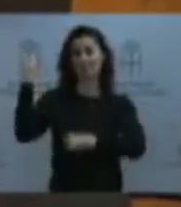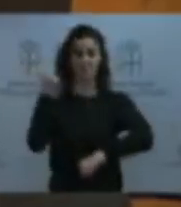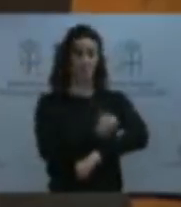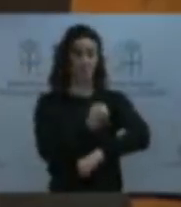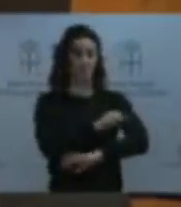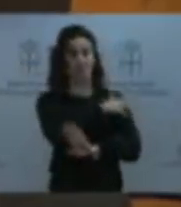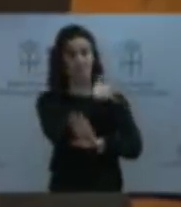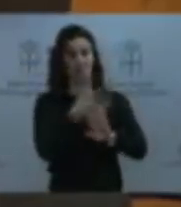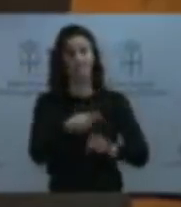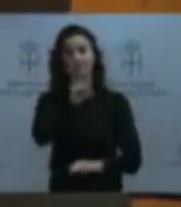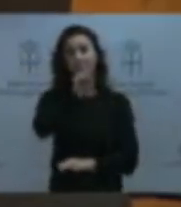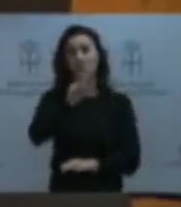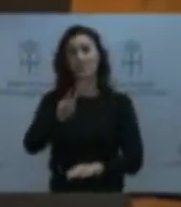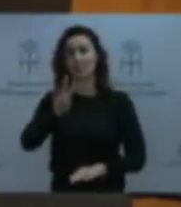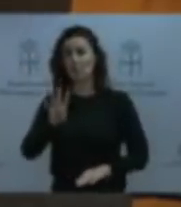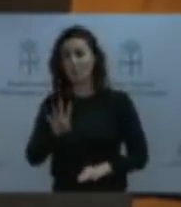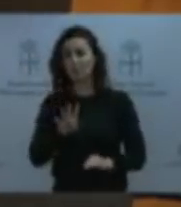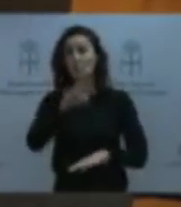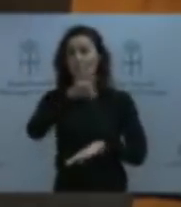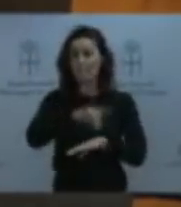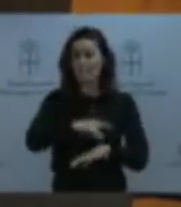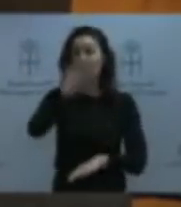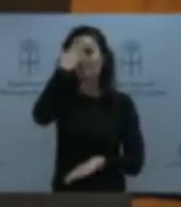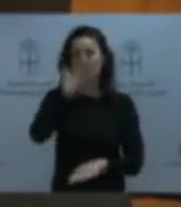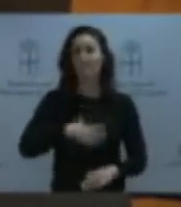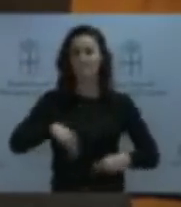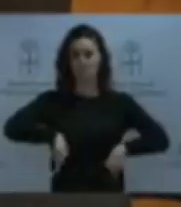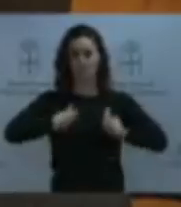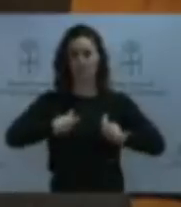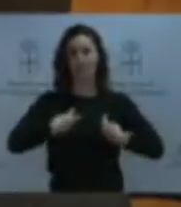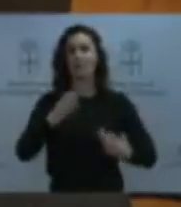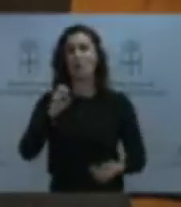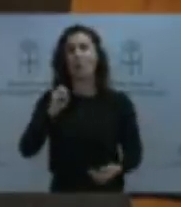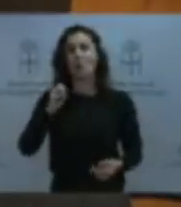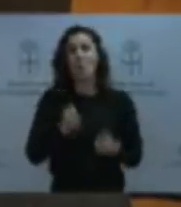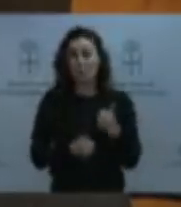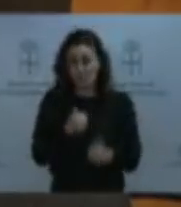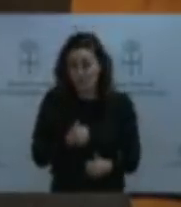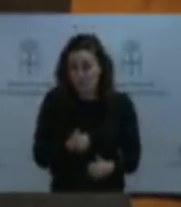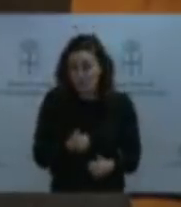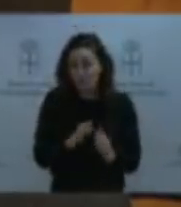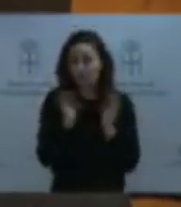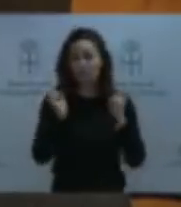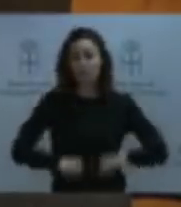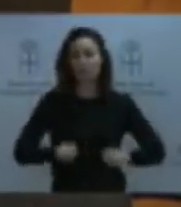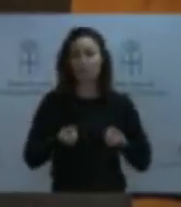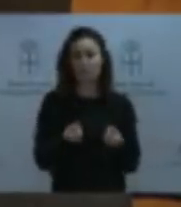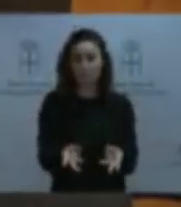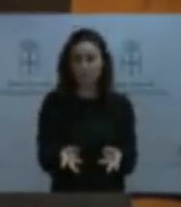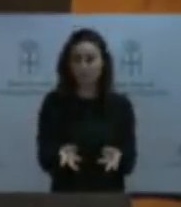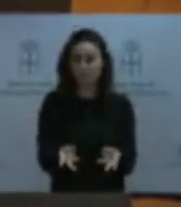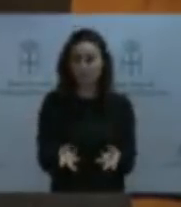medicina de familia en la OPE, que es la cifra que fue pactada en su momento y publicada el 17 de diciembre